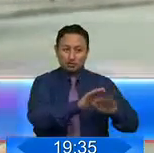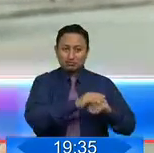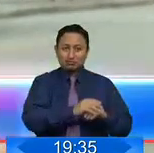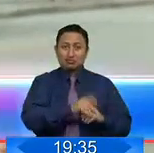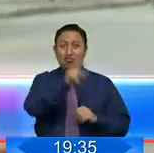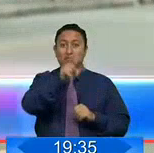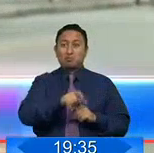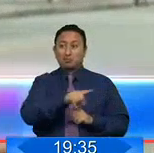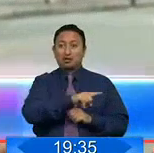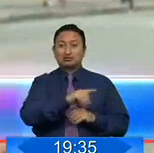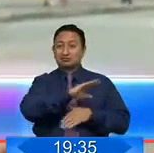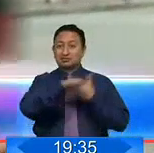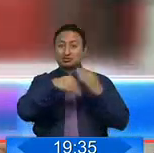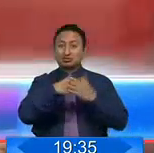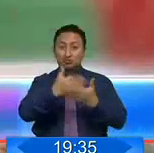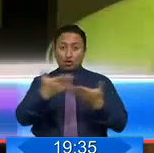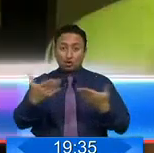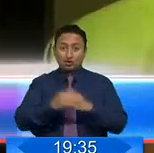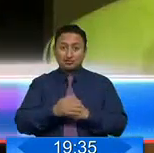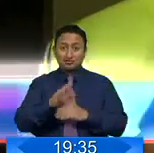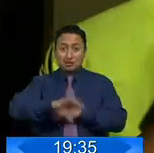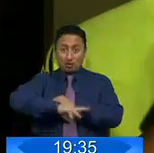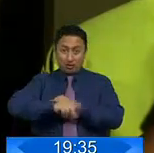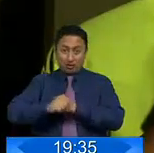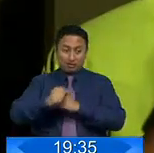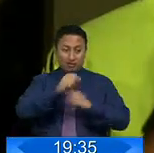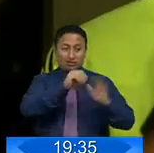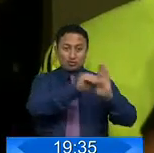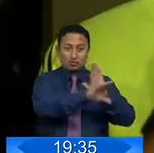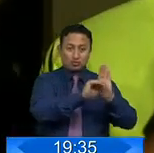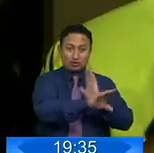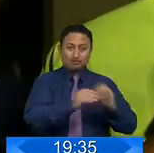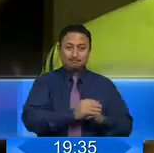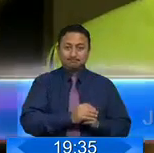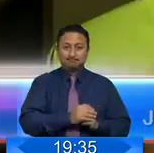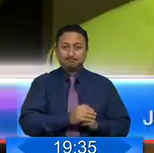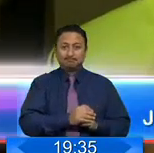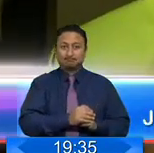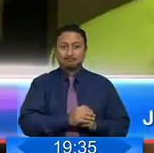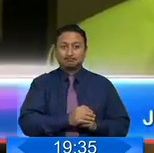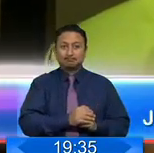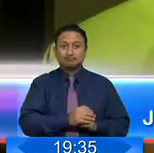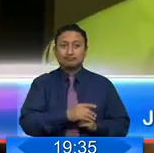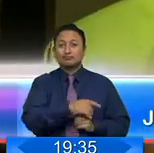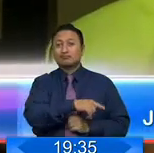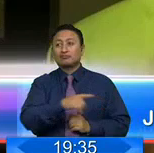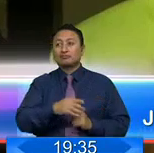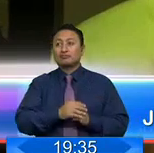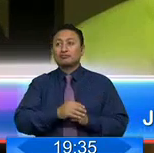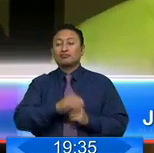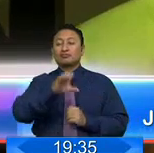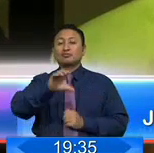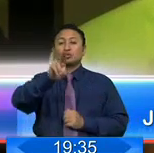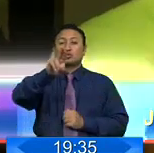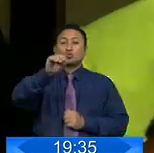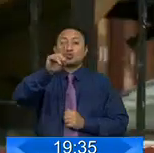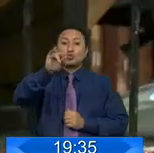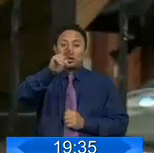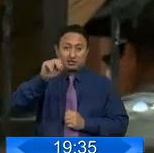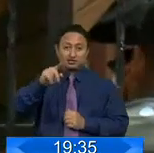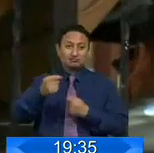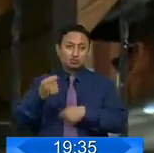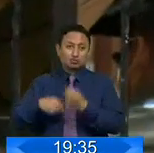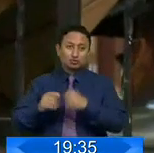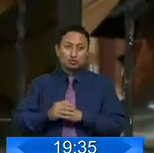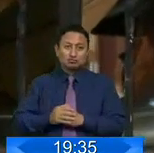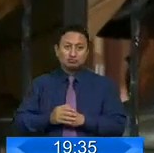estos elementos robados. Se han comercializado especialmente en las cuadras y en el centro comercial Montúfar. Madrugada